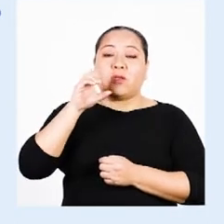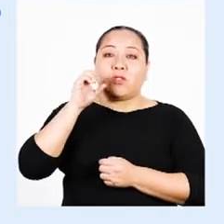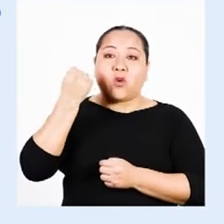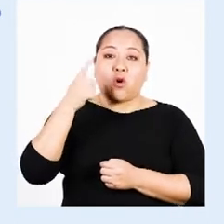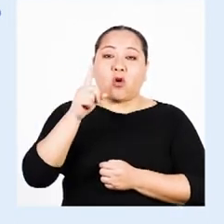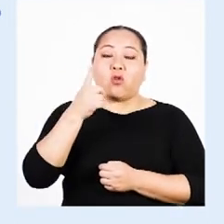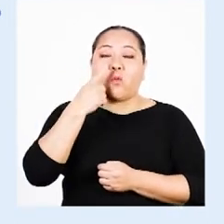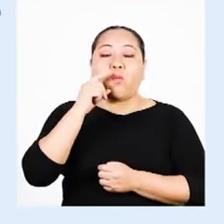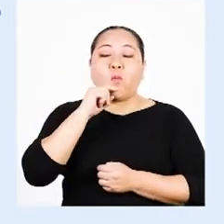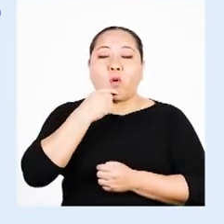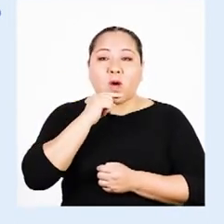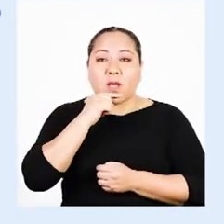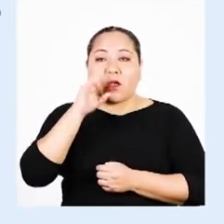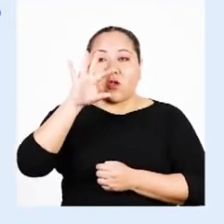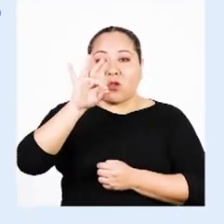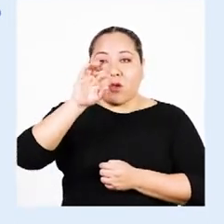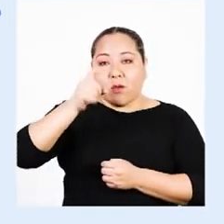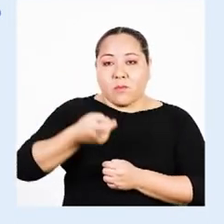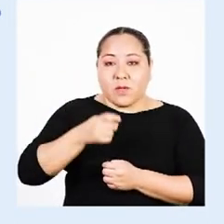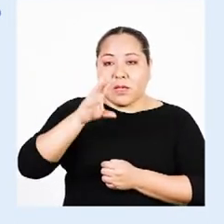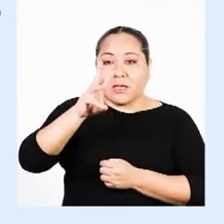4.911 eran mujeres y